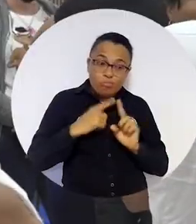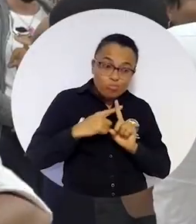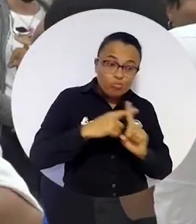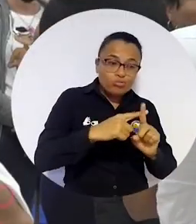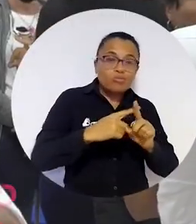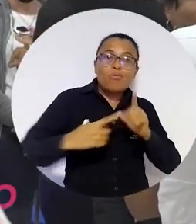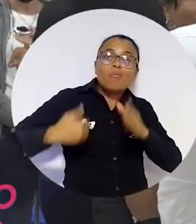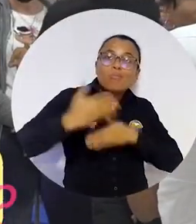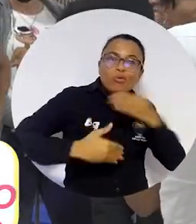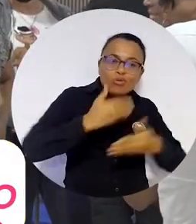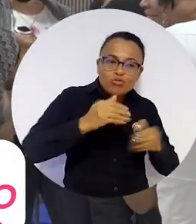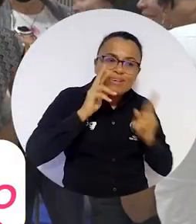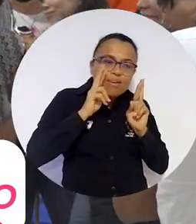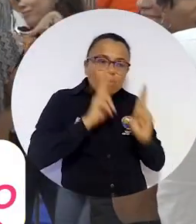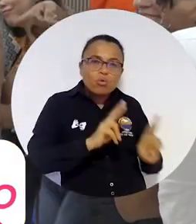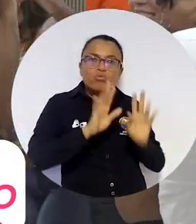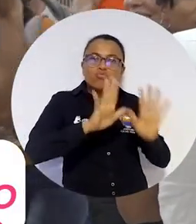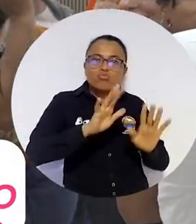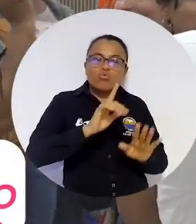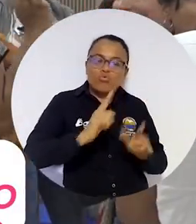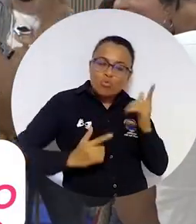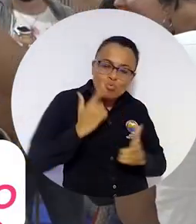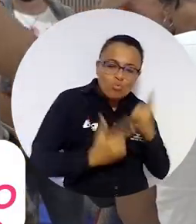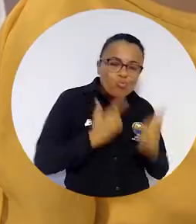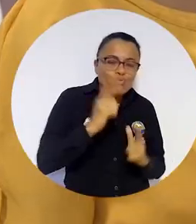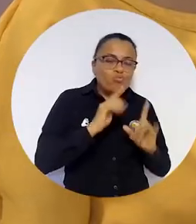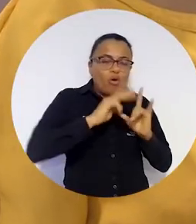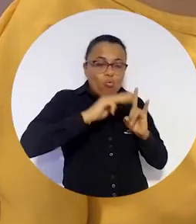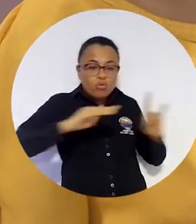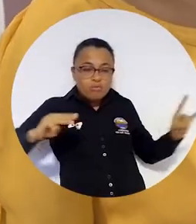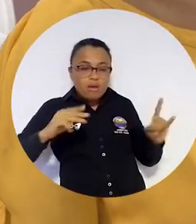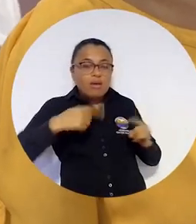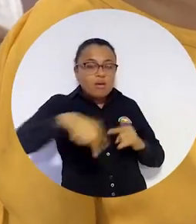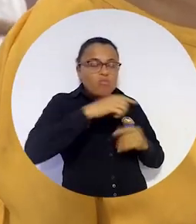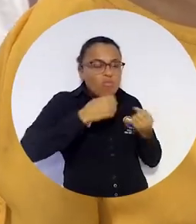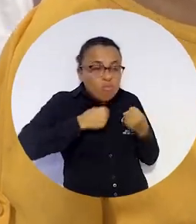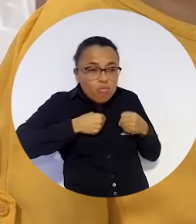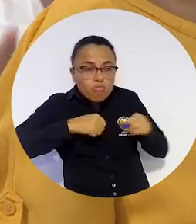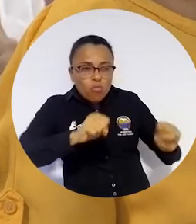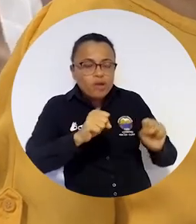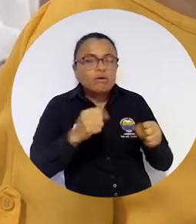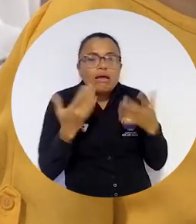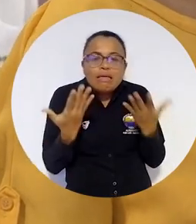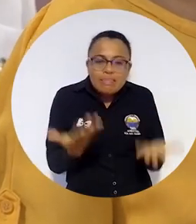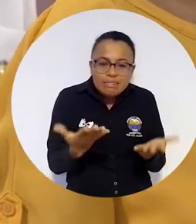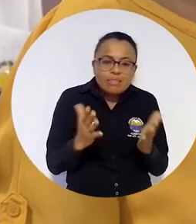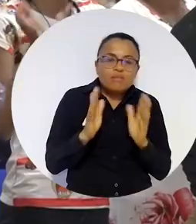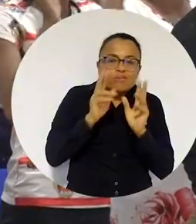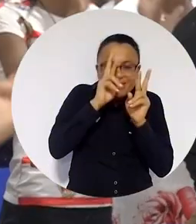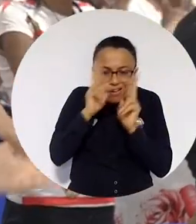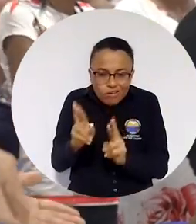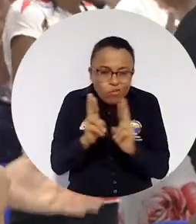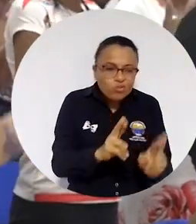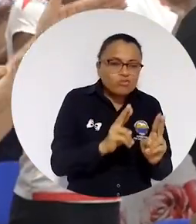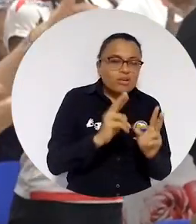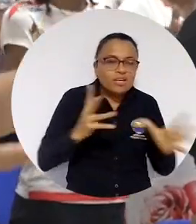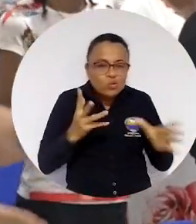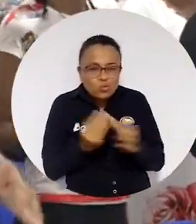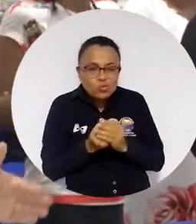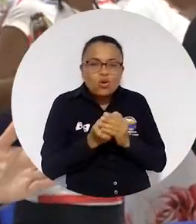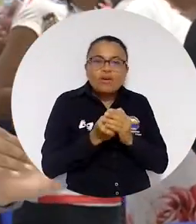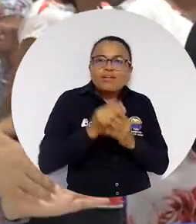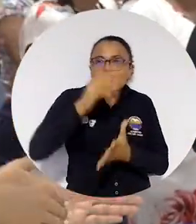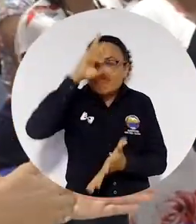Es algo muy positivo, es un proceso que reconoce la lucha de la Universidad Magdalena y el esfuerzo que ha realizado por reconocer la inclusión y